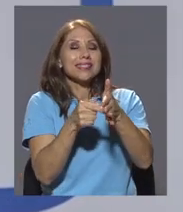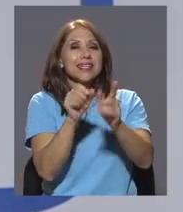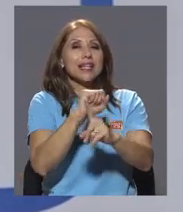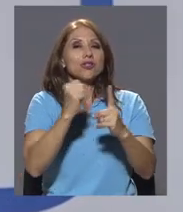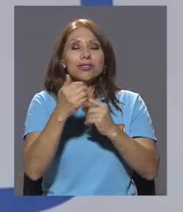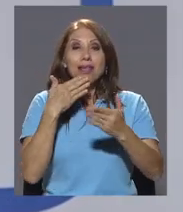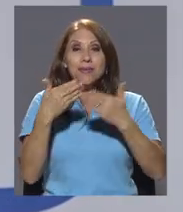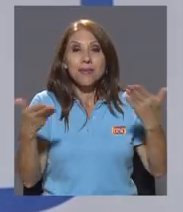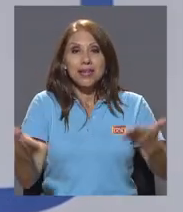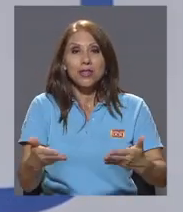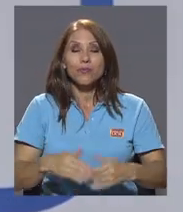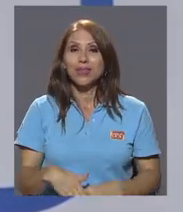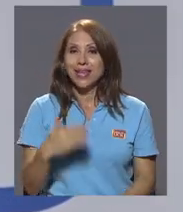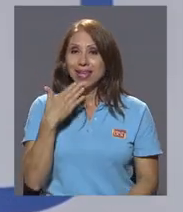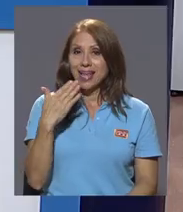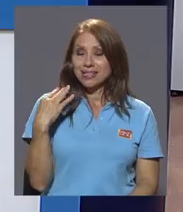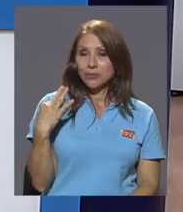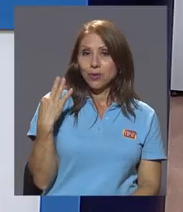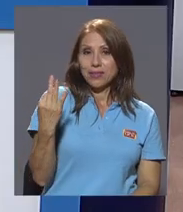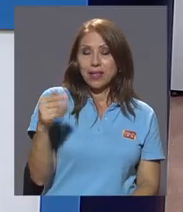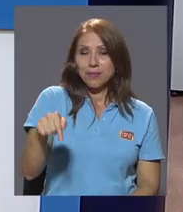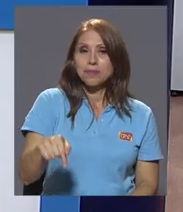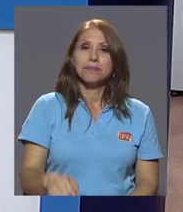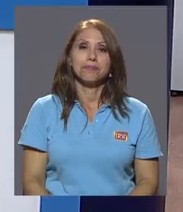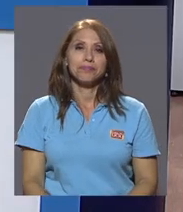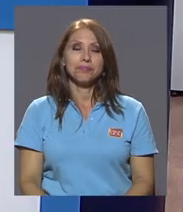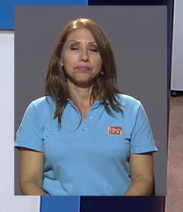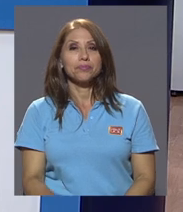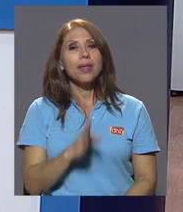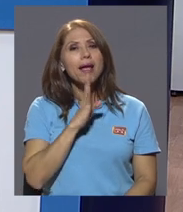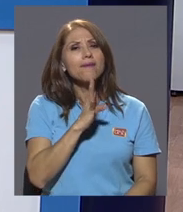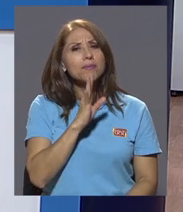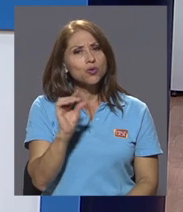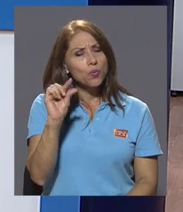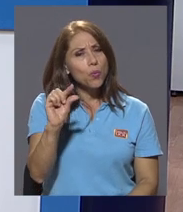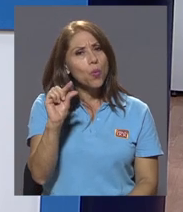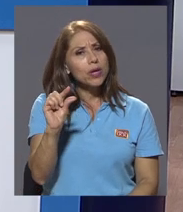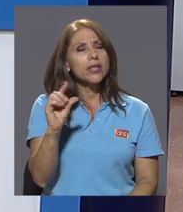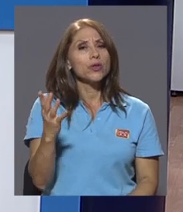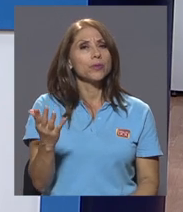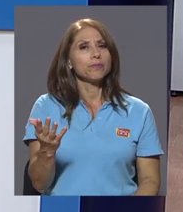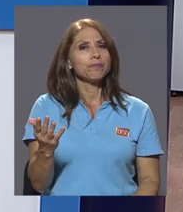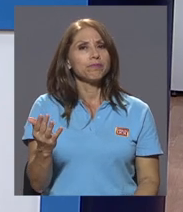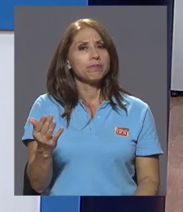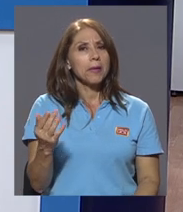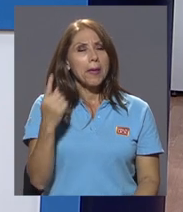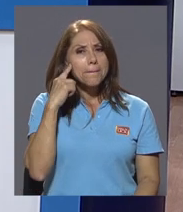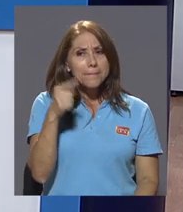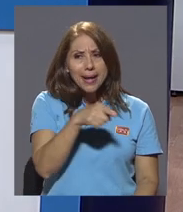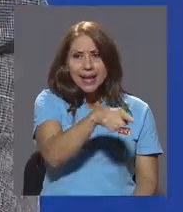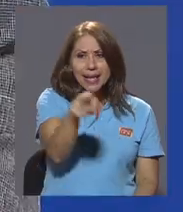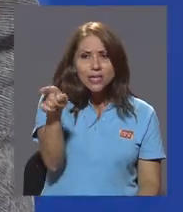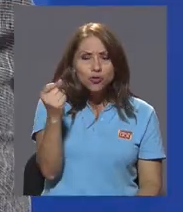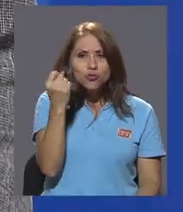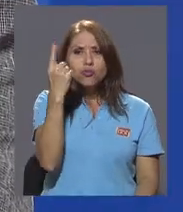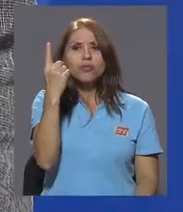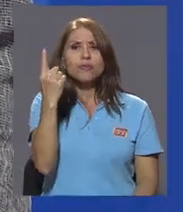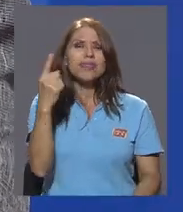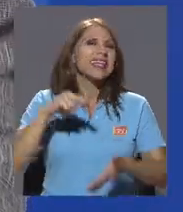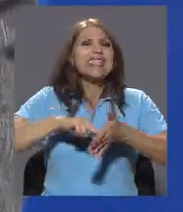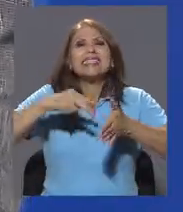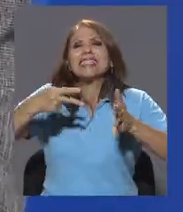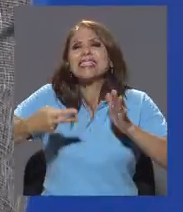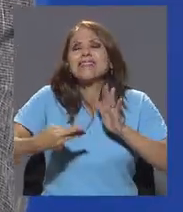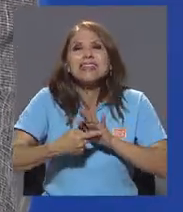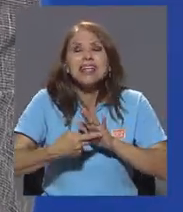muchas gracias por invitarme a este espacio marco hablemos un poquito primero para que la gente lo pueda entender mejor a qué nos referimos con